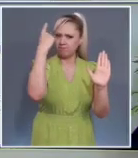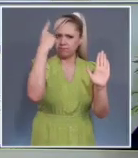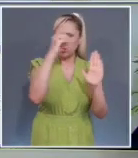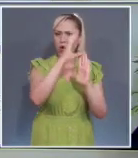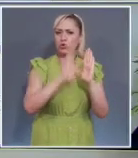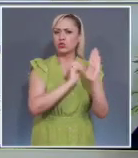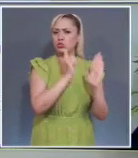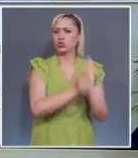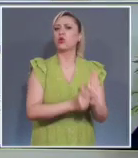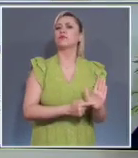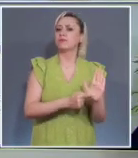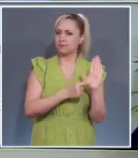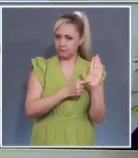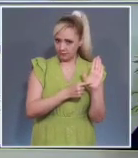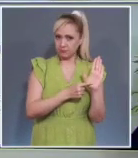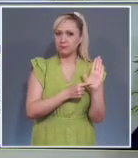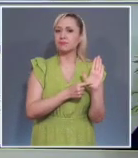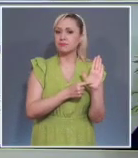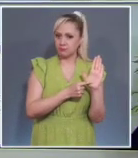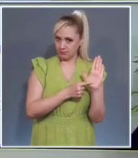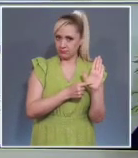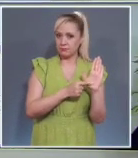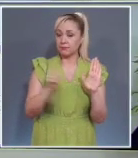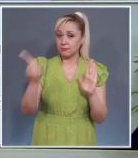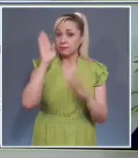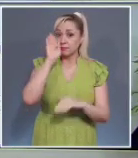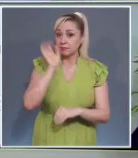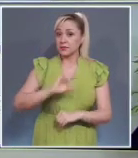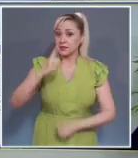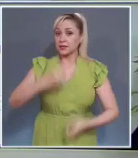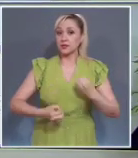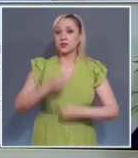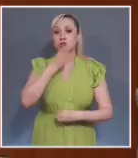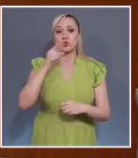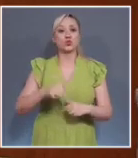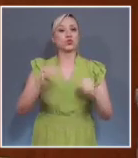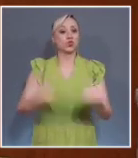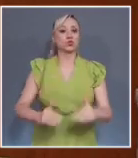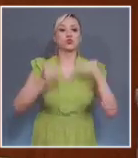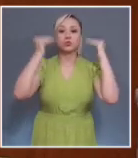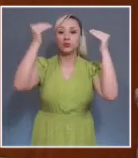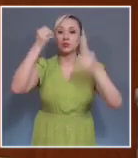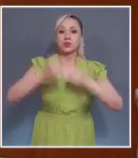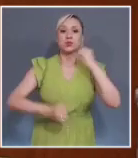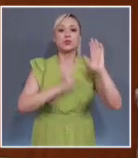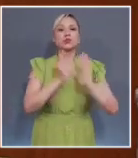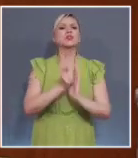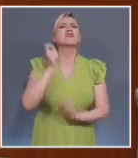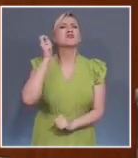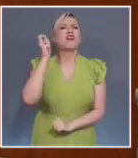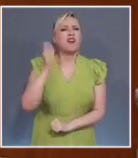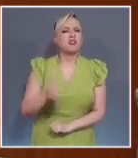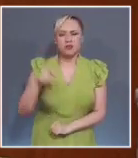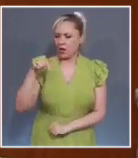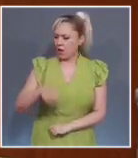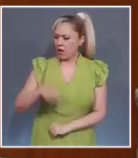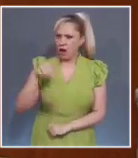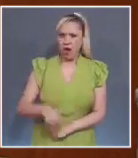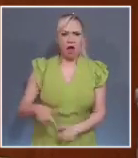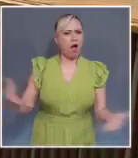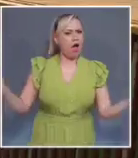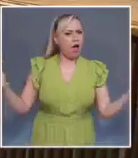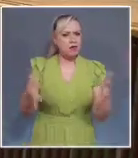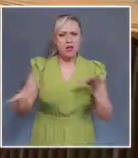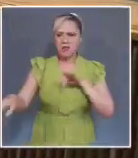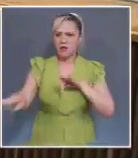el ministro Alberto Pérez Dayan aseguró que en la suprema corte de justicia de la nación Están convencidos de lo que hacen y nadie los va